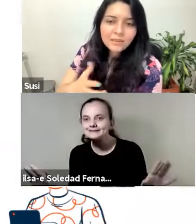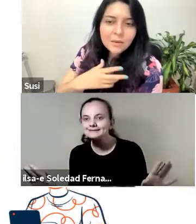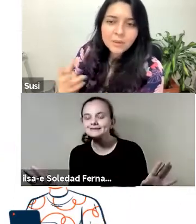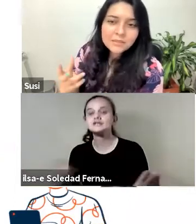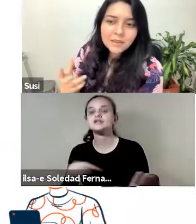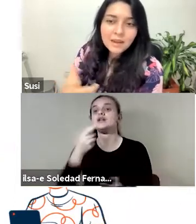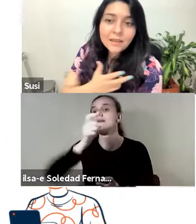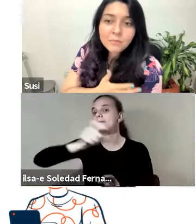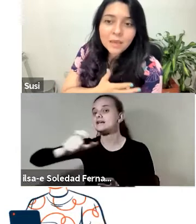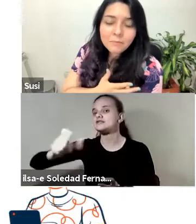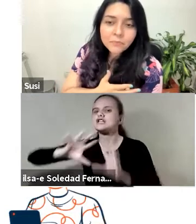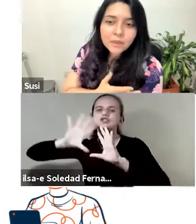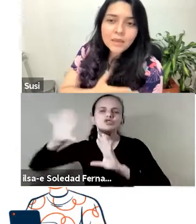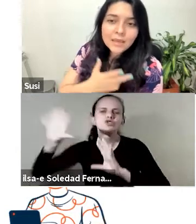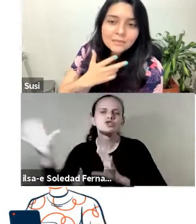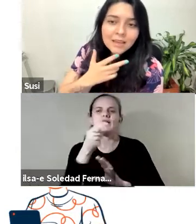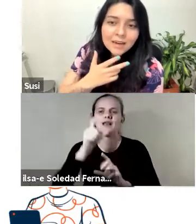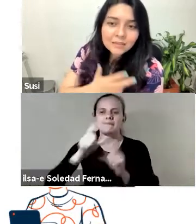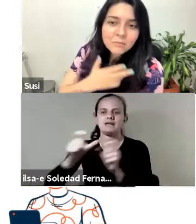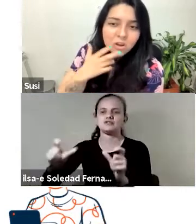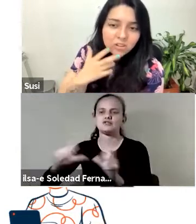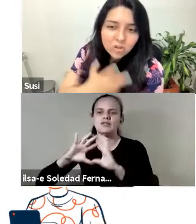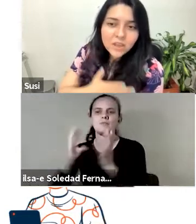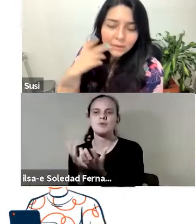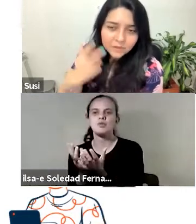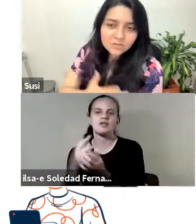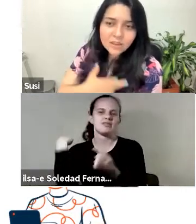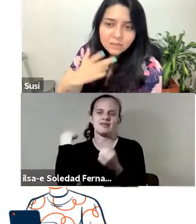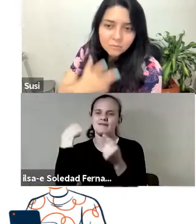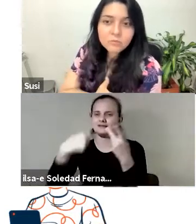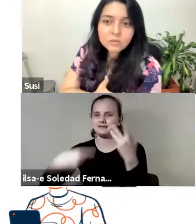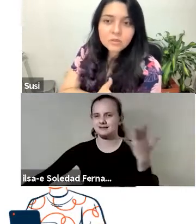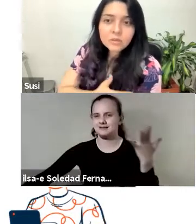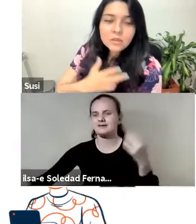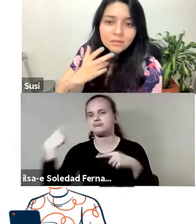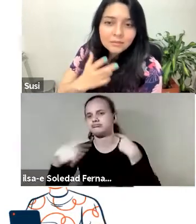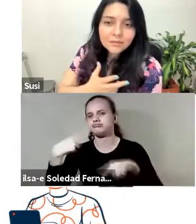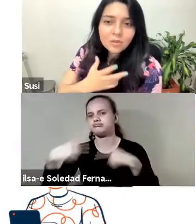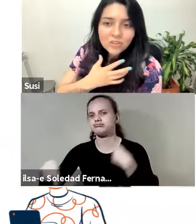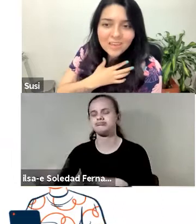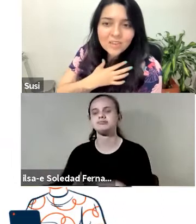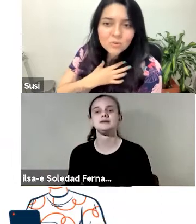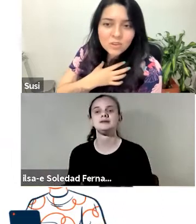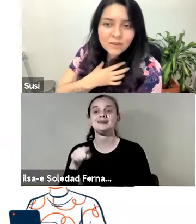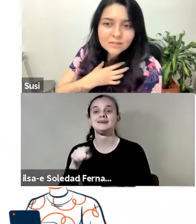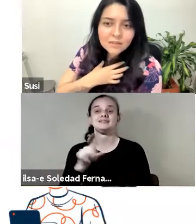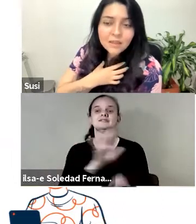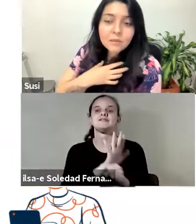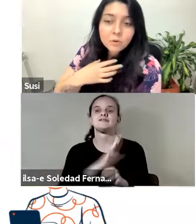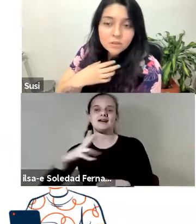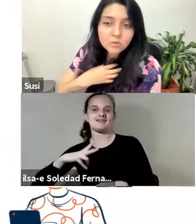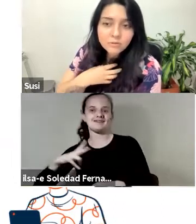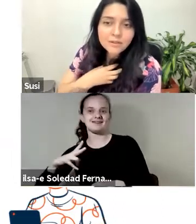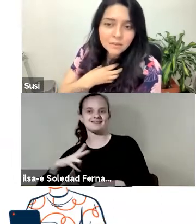las grandes empresas y a la academia, es que garanticemos que todas las personas del mundo, desde su